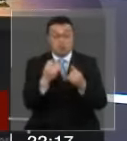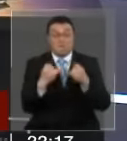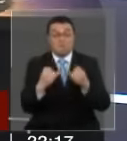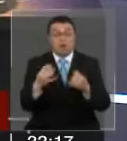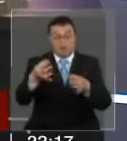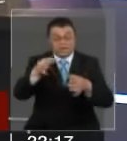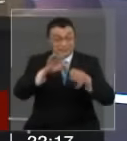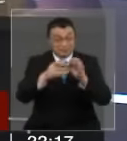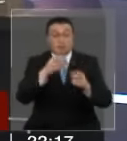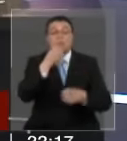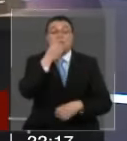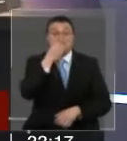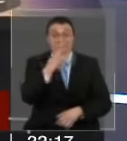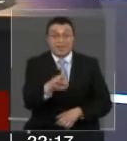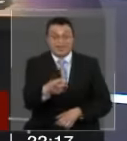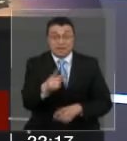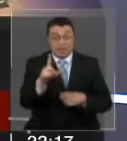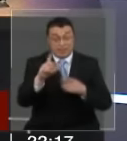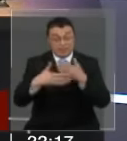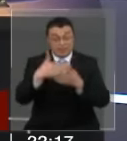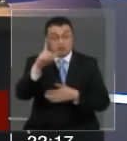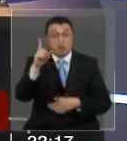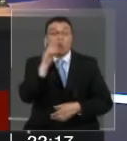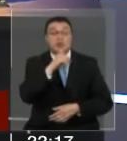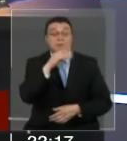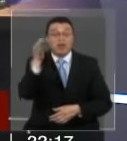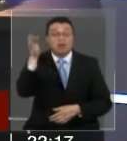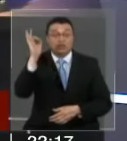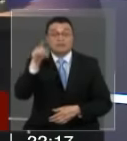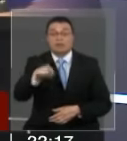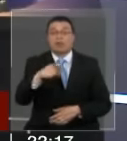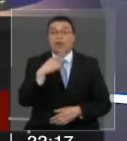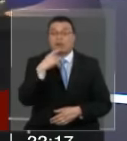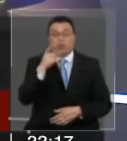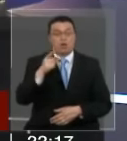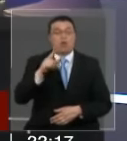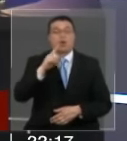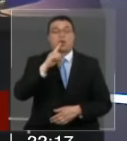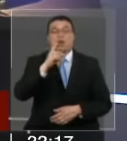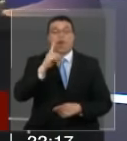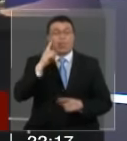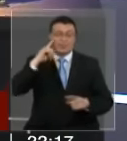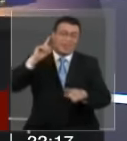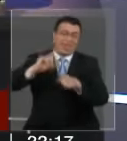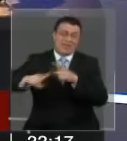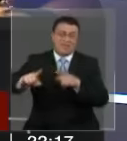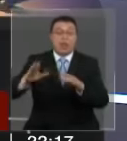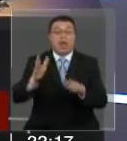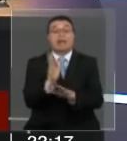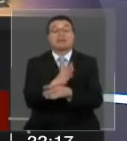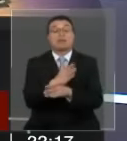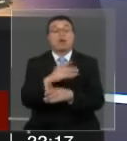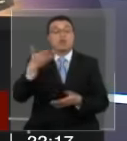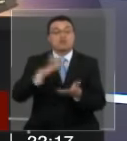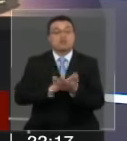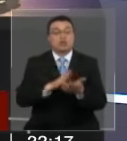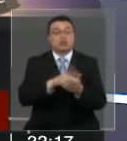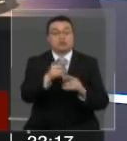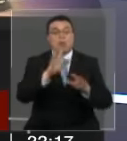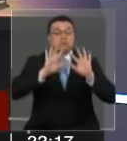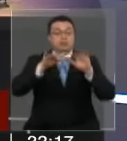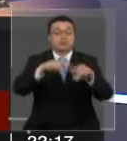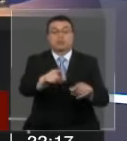científico que declara en su portada que resulta que no tiene nada que ver los salmones muertos ya con la crisis ambiental de